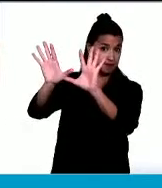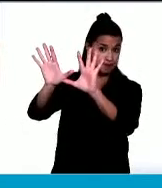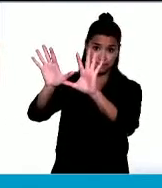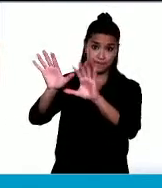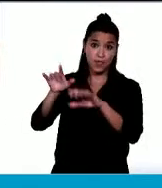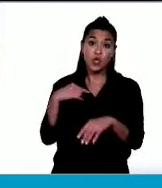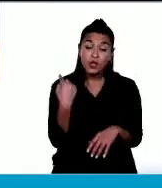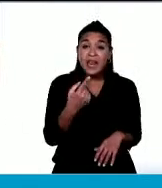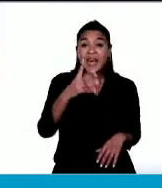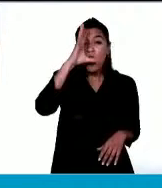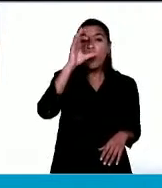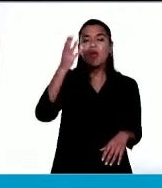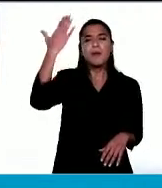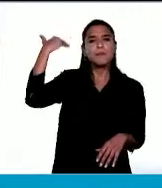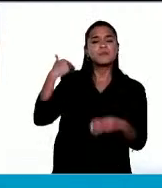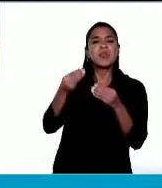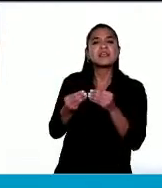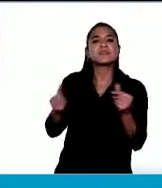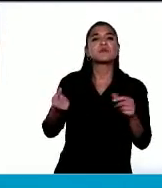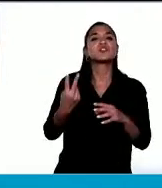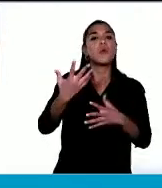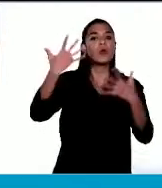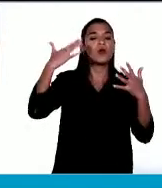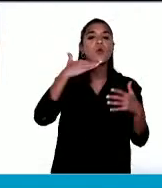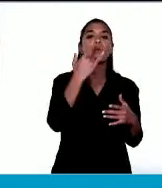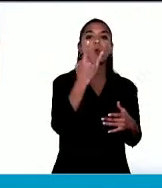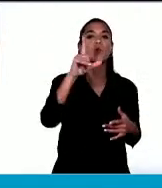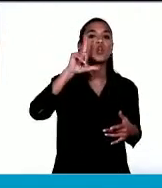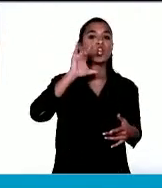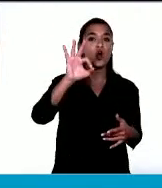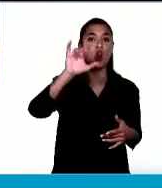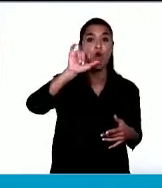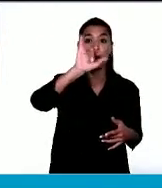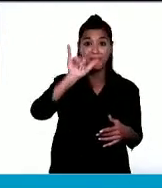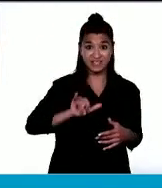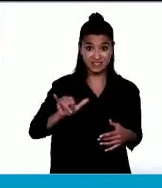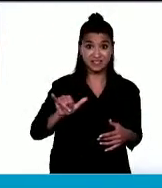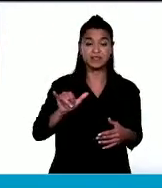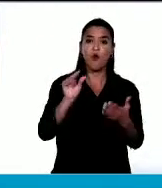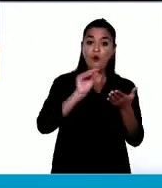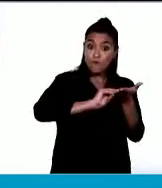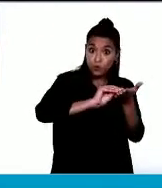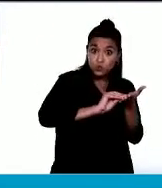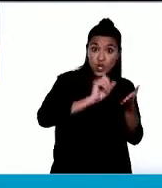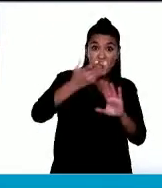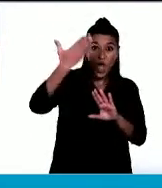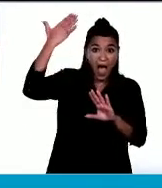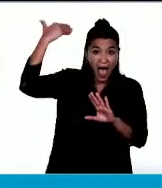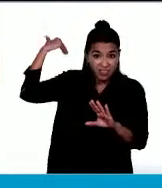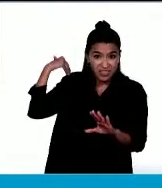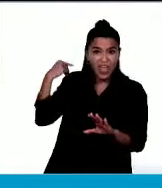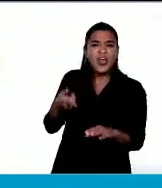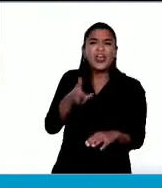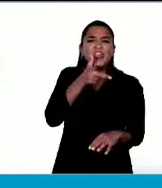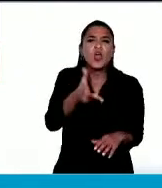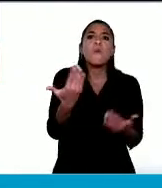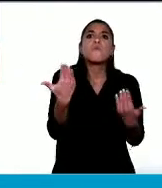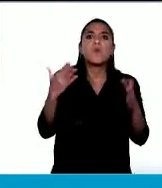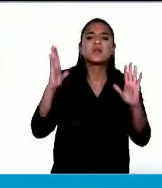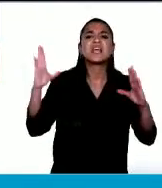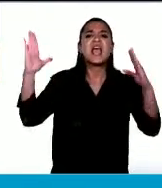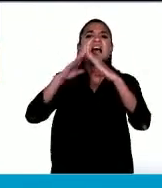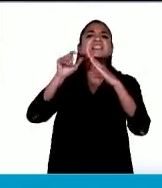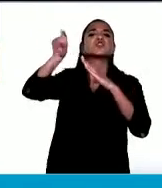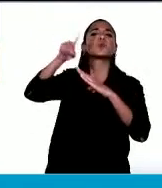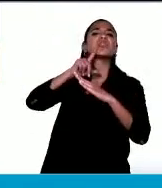cómo, cuando desapareció por segunda vez Jorge Julio López, funcionarios de aquel entonces dijeron que podría estar en la casa de su